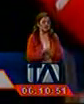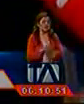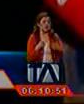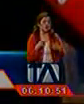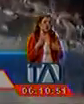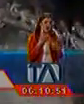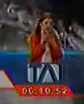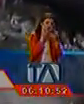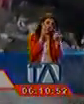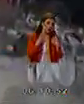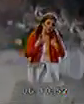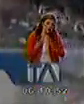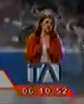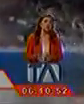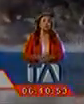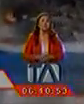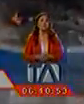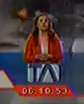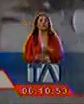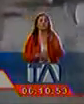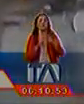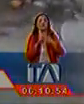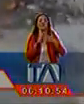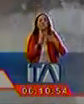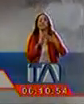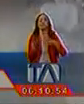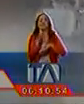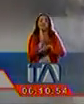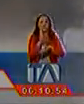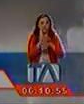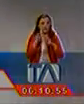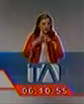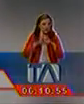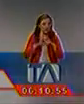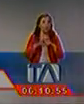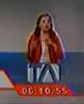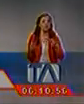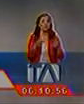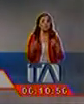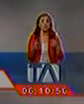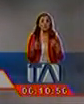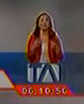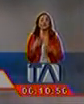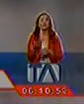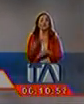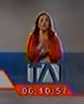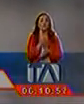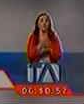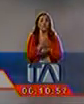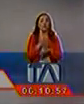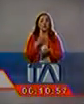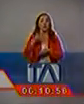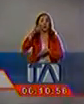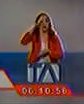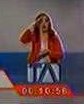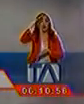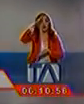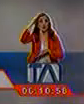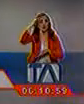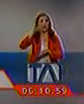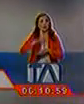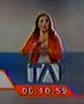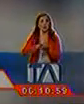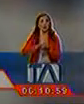un engaño. Los fallecidos fueron identificados antes de que empiece la revuelta, porque existía el parte de sus detenciones por